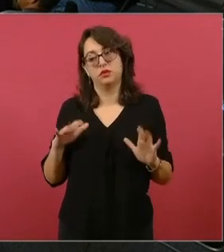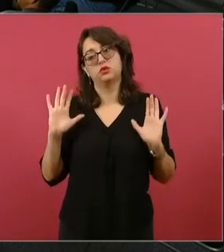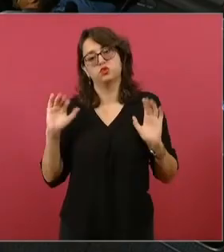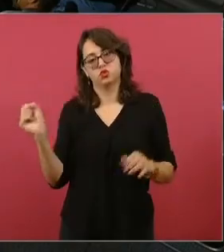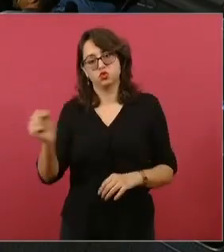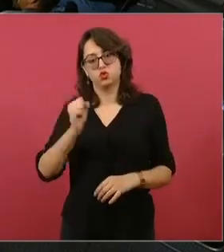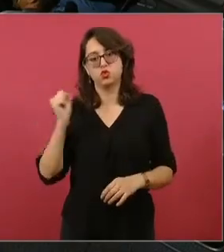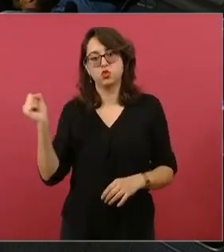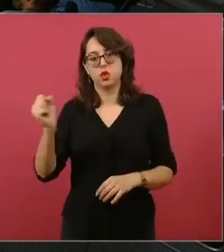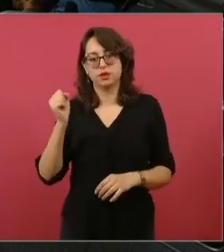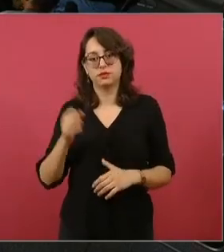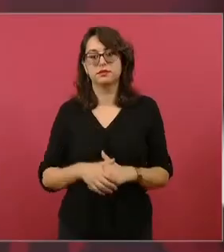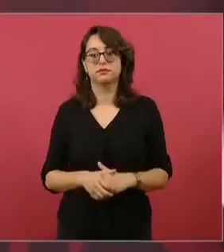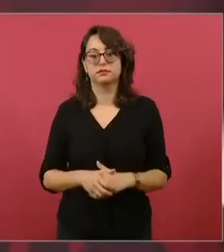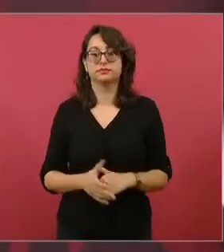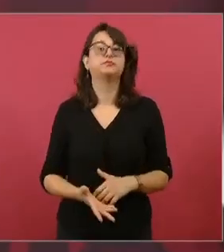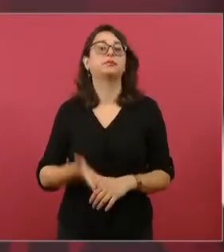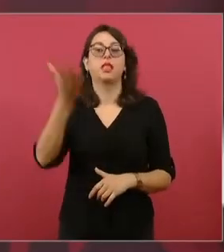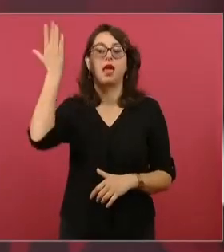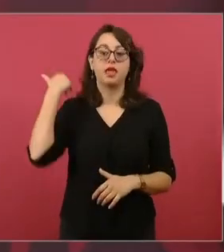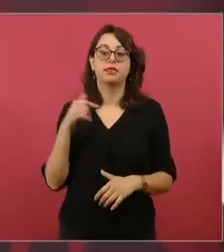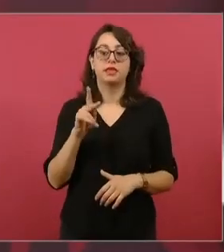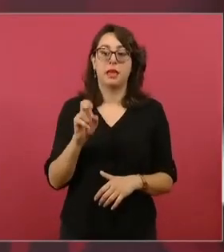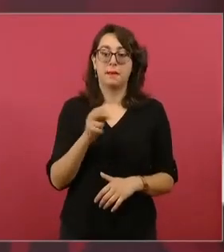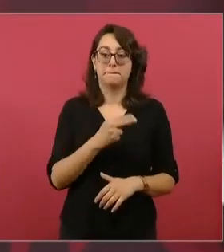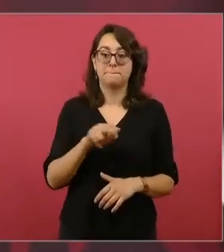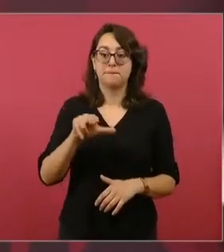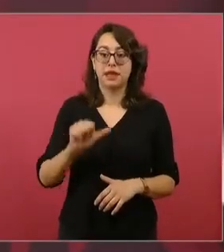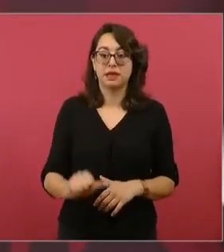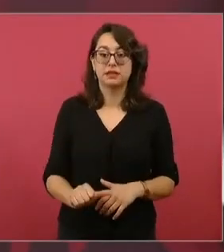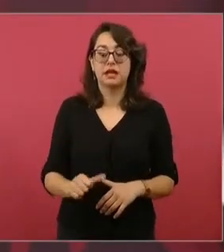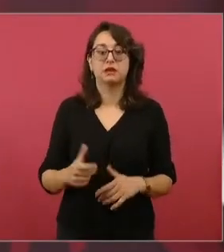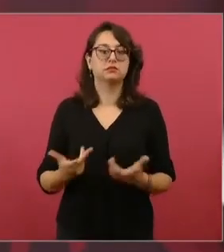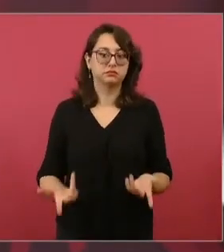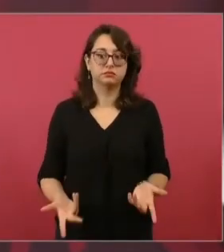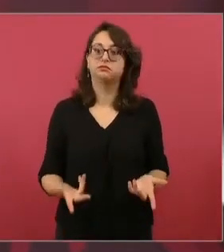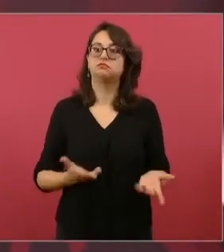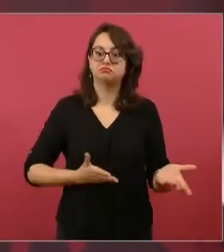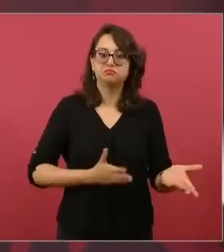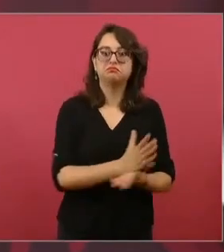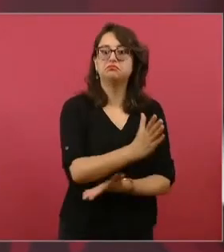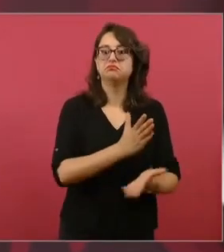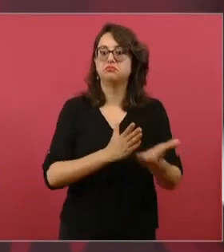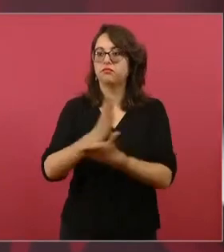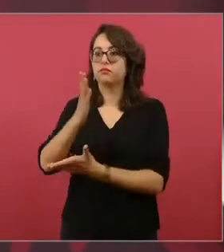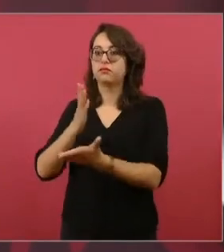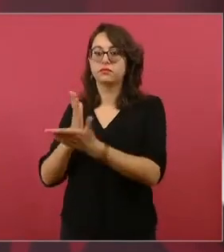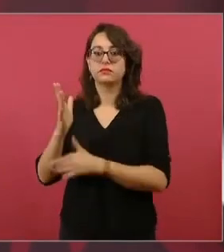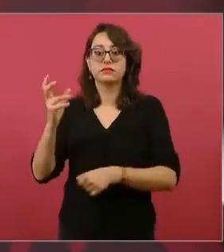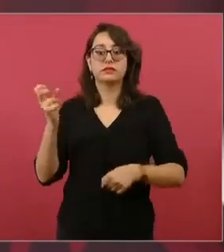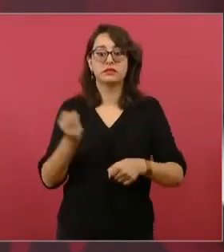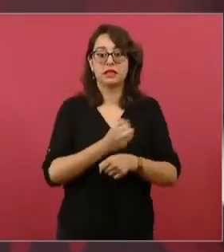iban a los estados. Cada secretario tenía asignado un estado